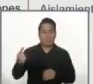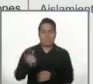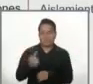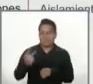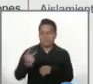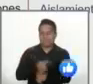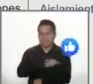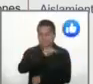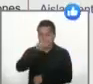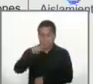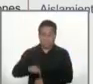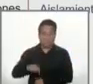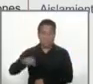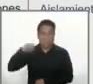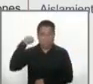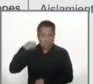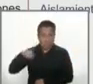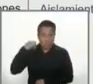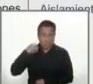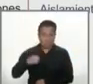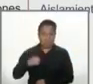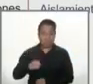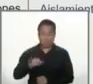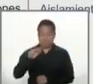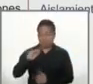panorama en nuestro estado, de